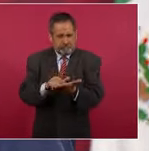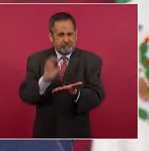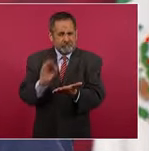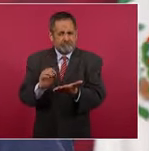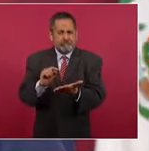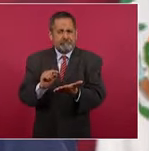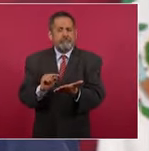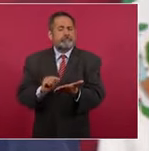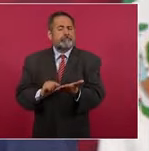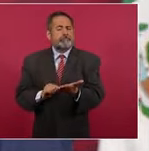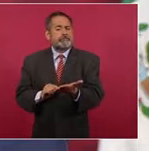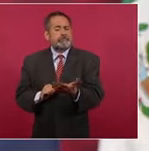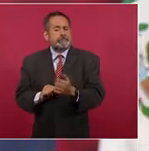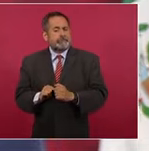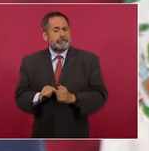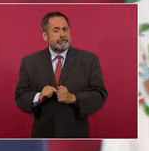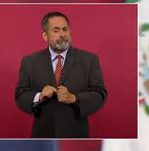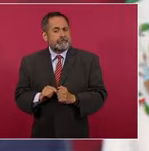lo que